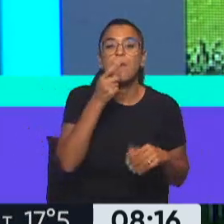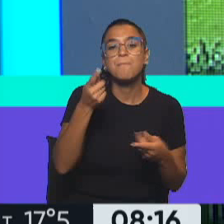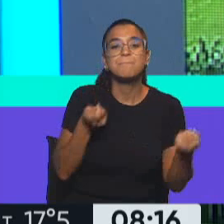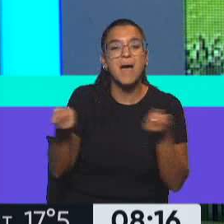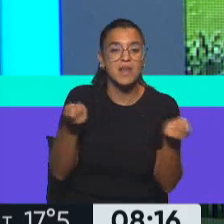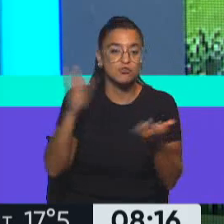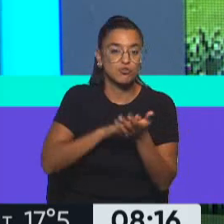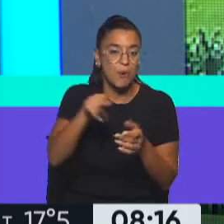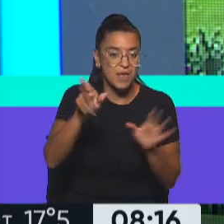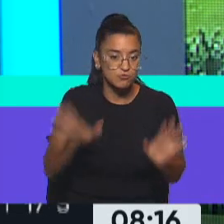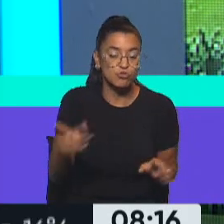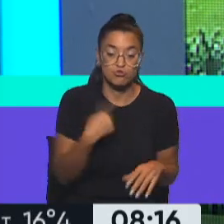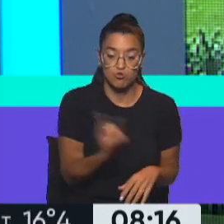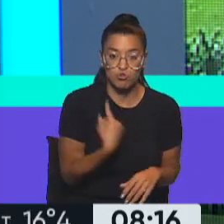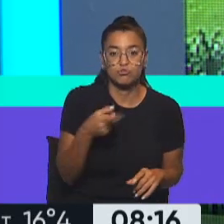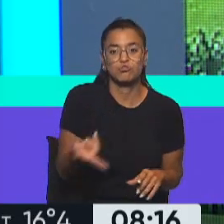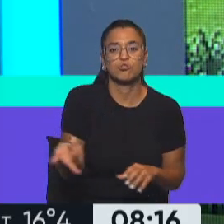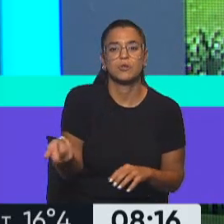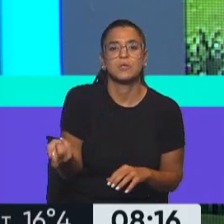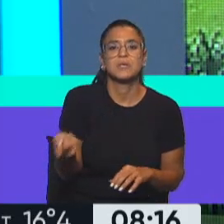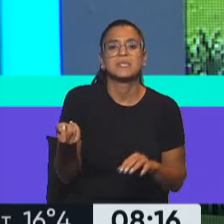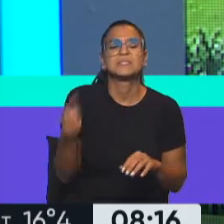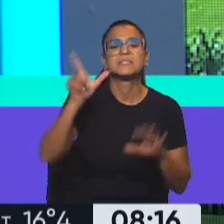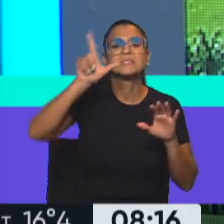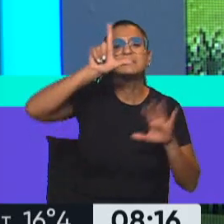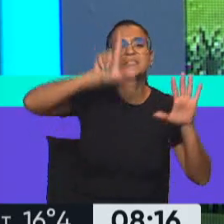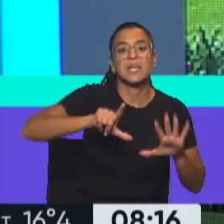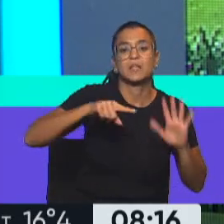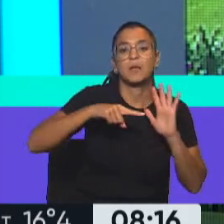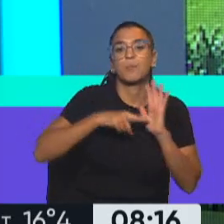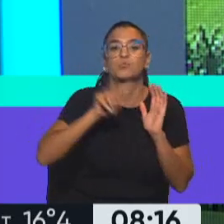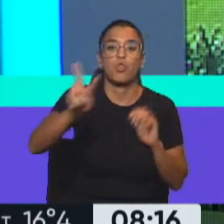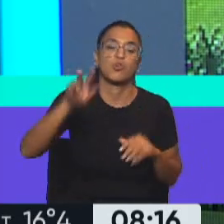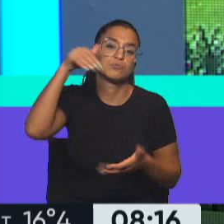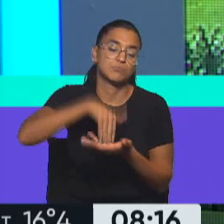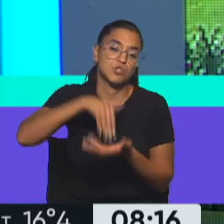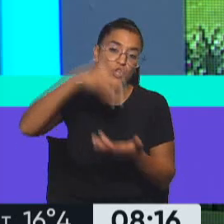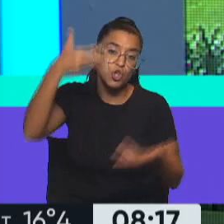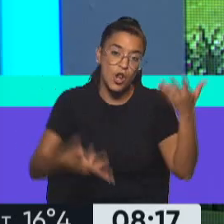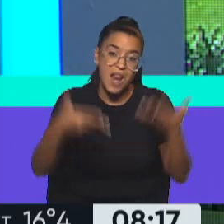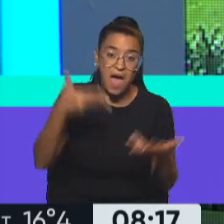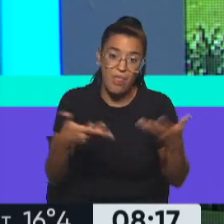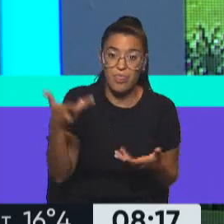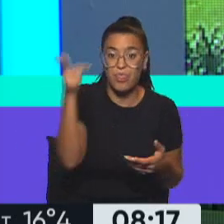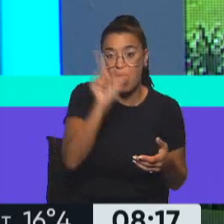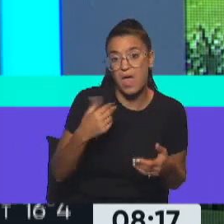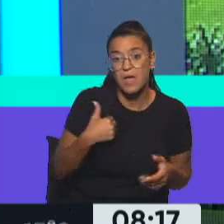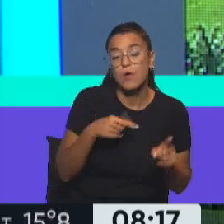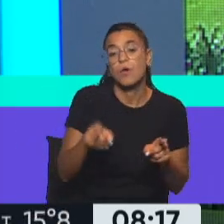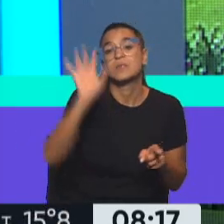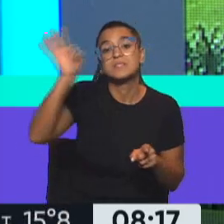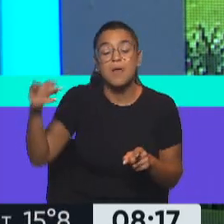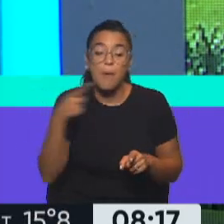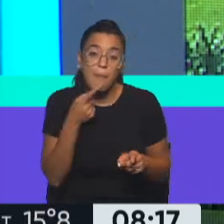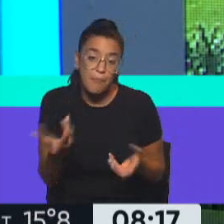manejo sobre eso. Ahora, nosotros usamos 7.2 millones de toneladas en el mercado interno, 800.000 toneladas también. Cuando se enteraron,